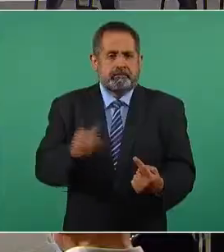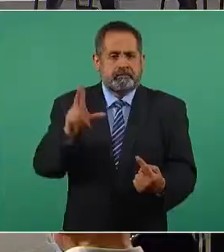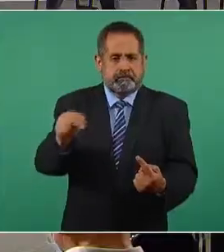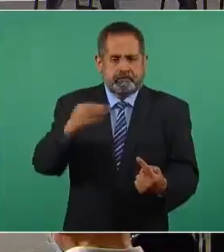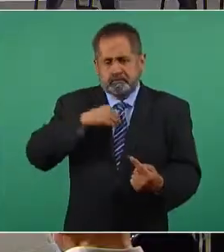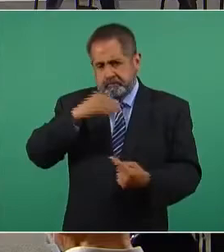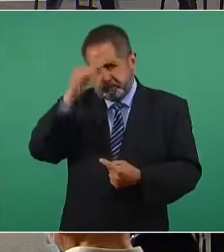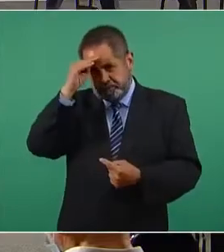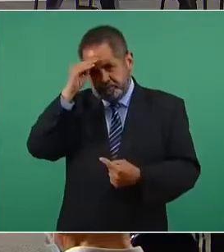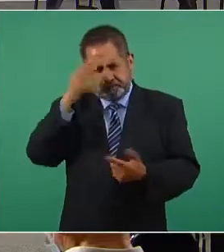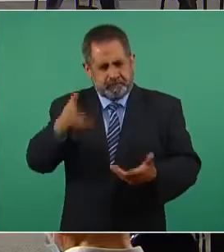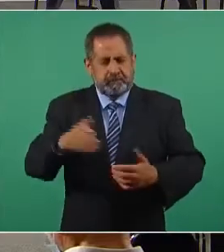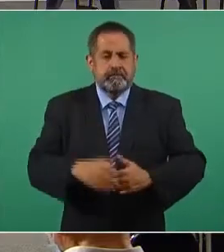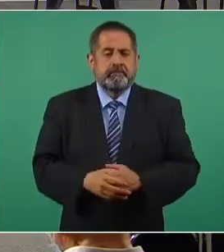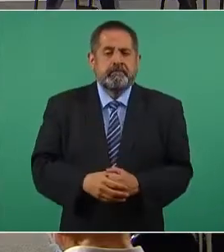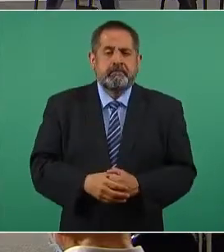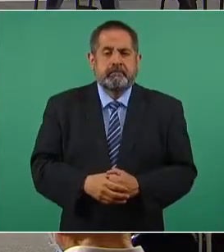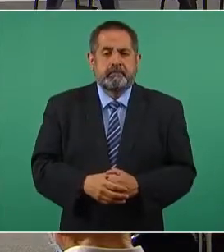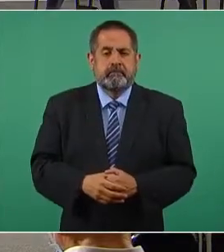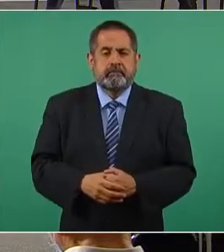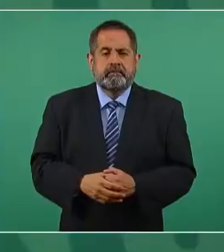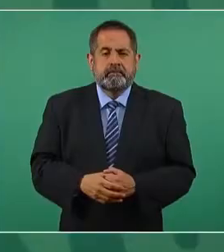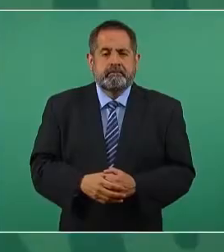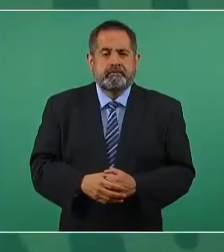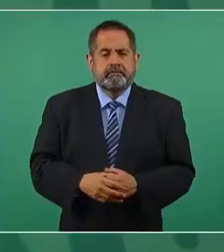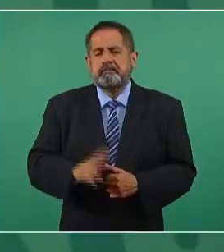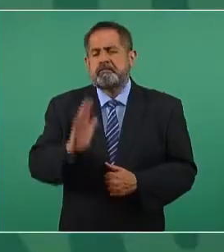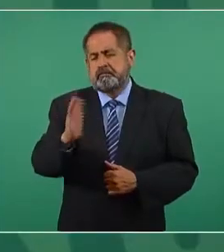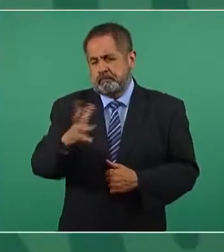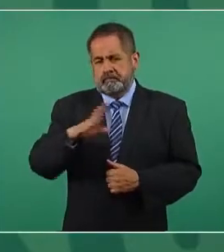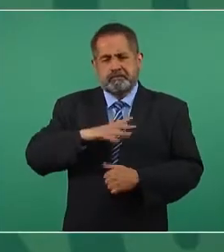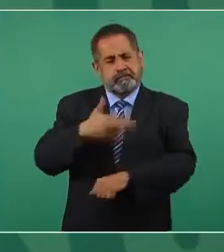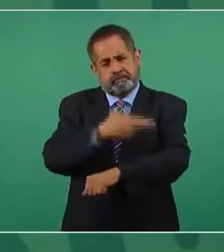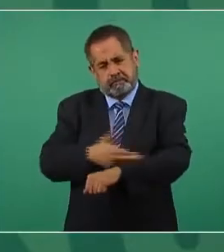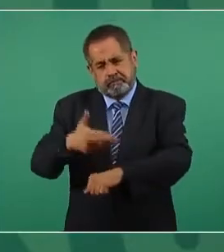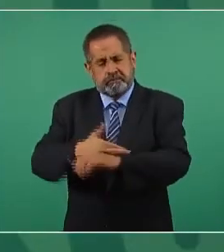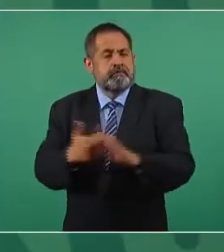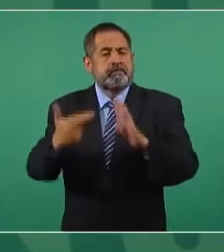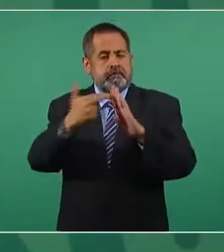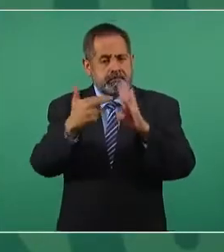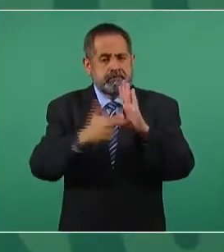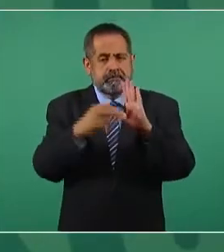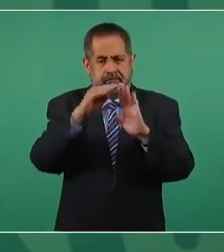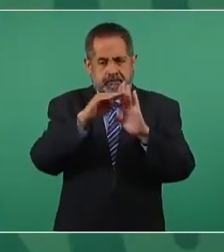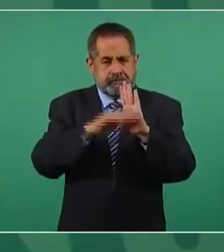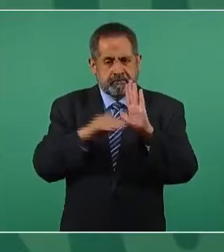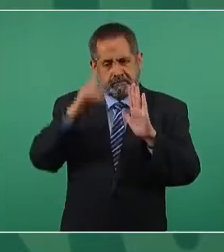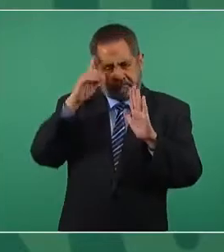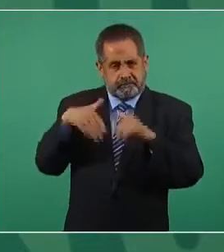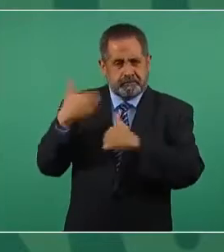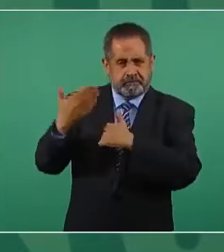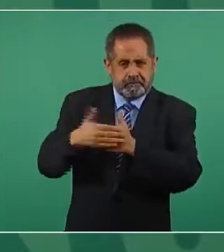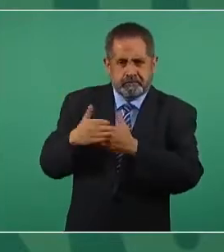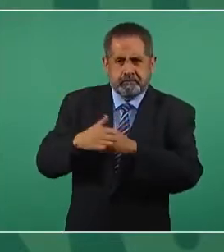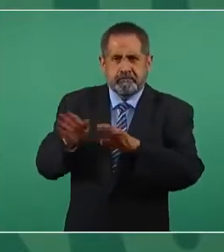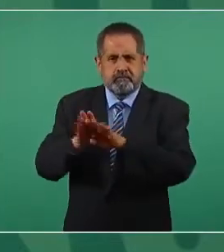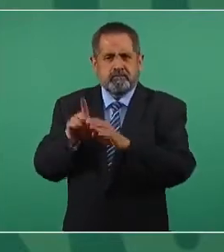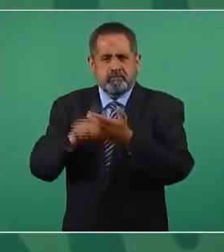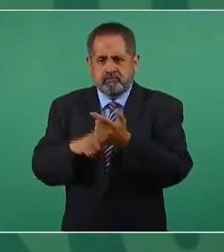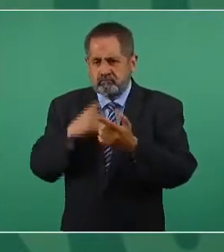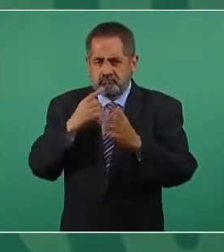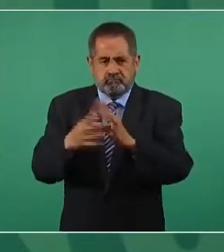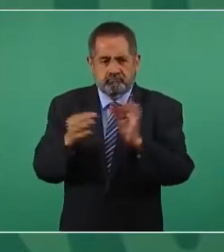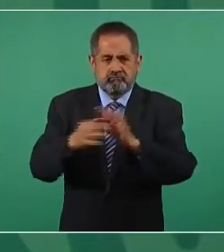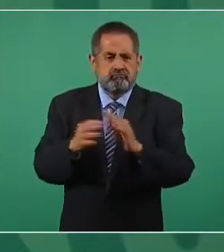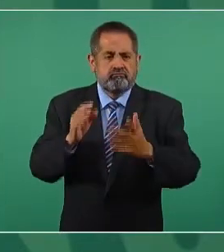previendo? Pues hay un protocolo de salud en el caso de que